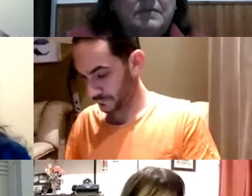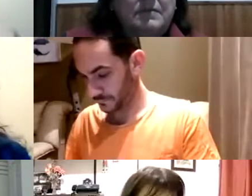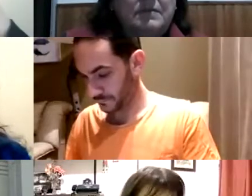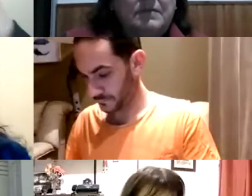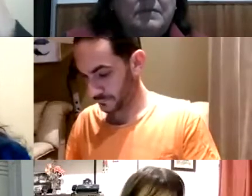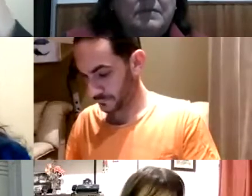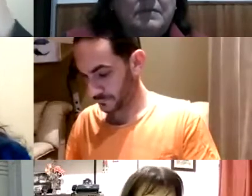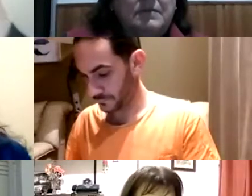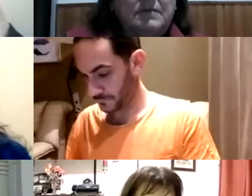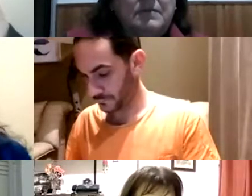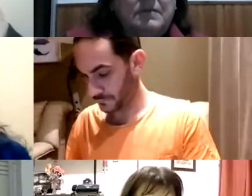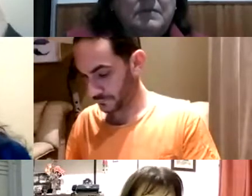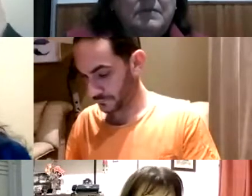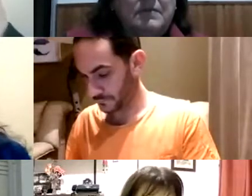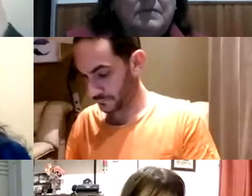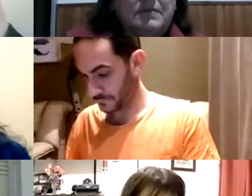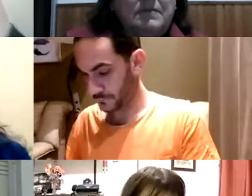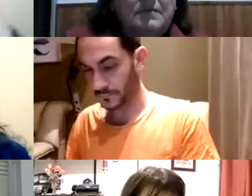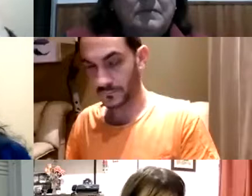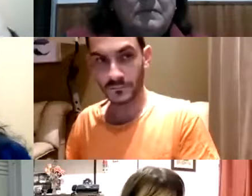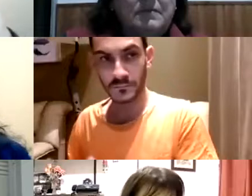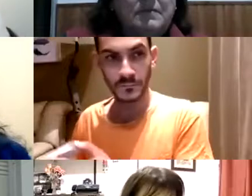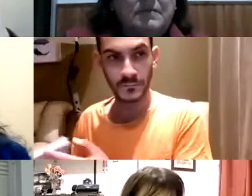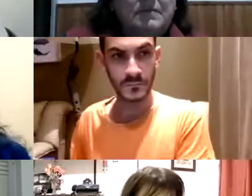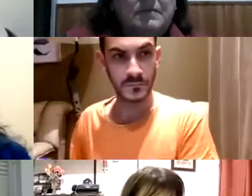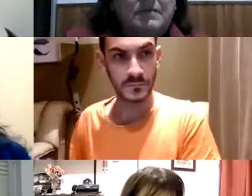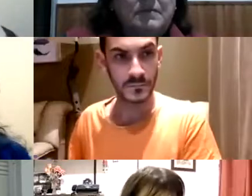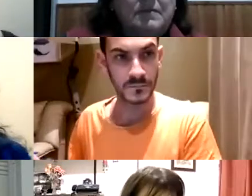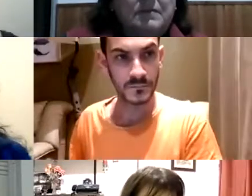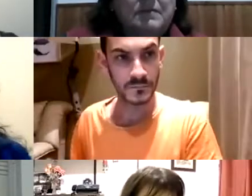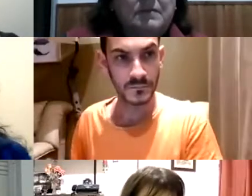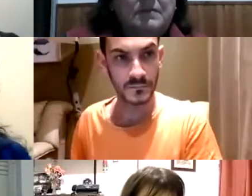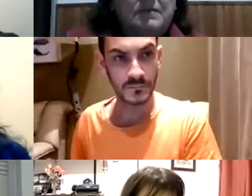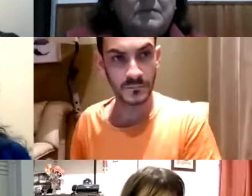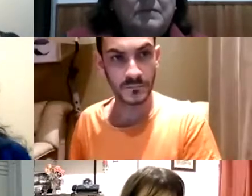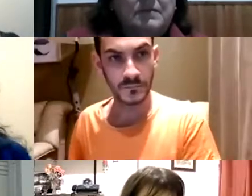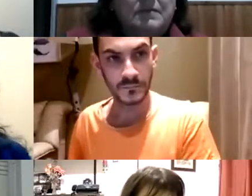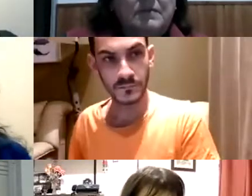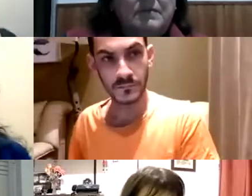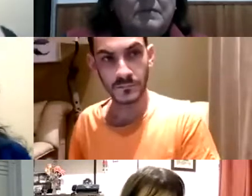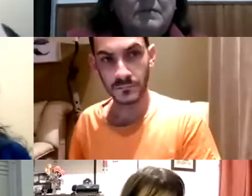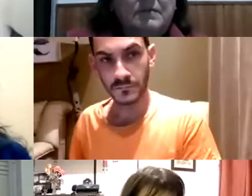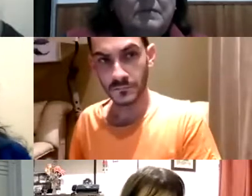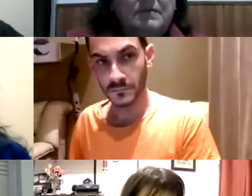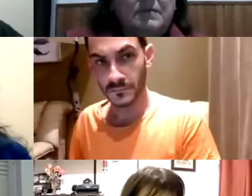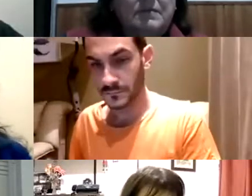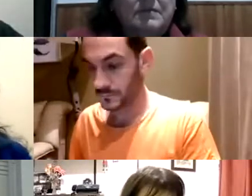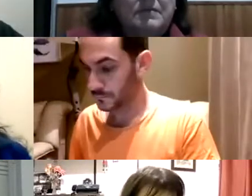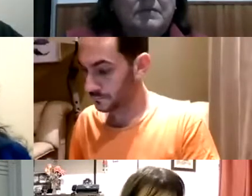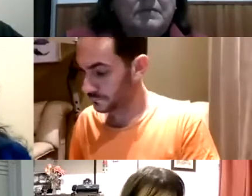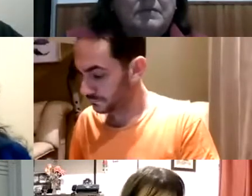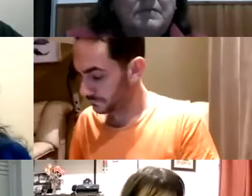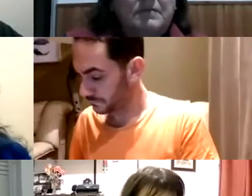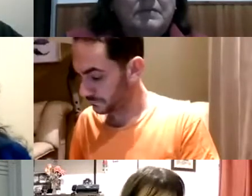del liceo. Y la pregunta es la siguiente. Hace unos días vi en las redes como que un